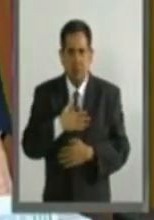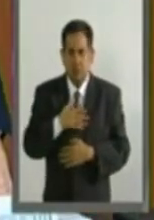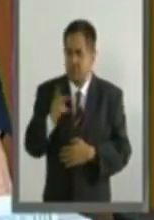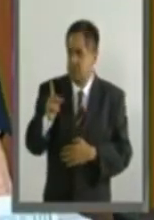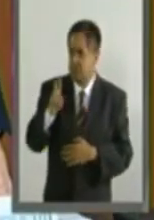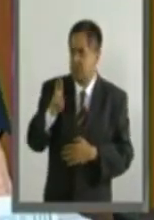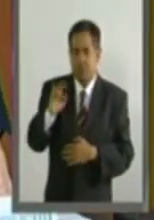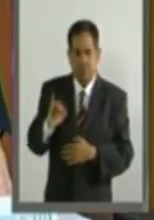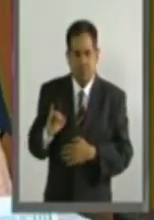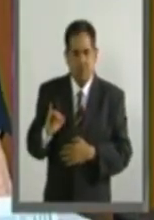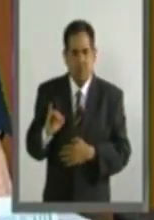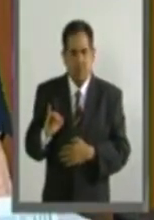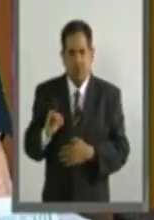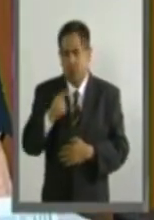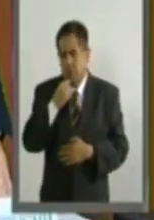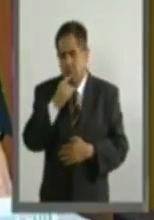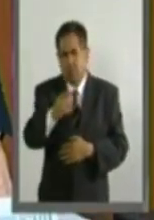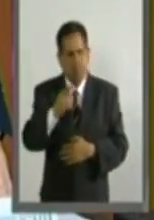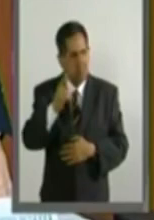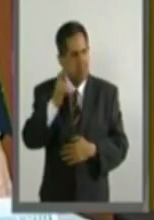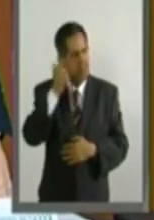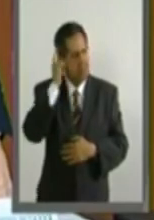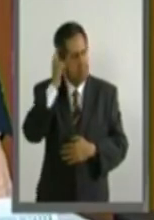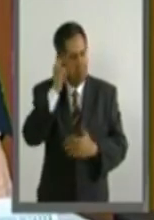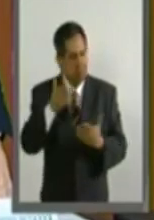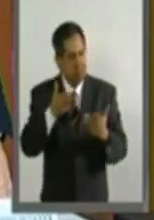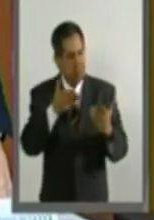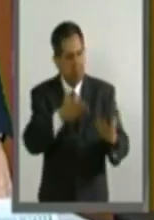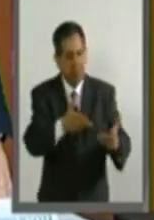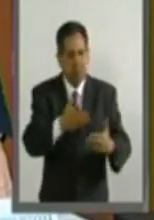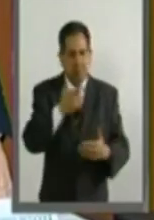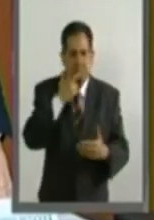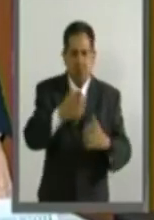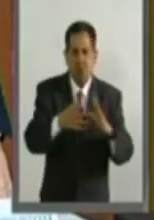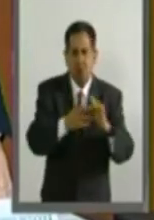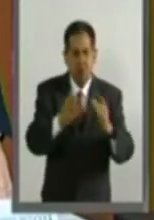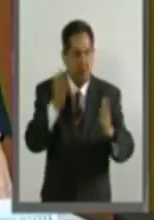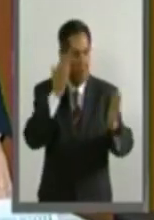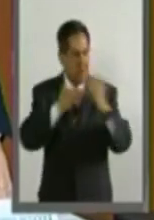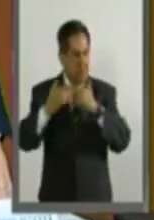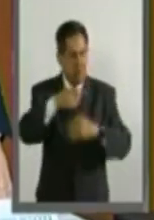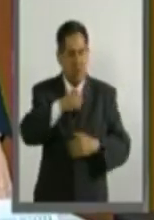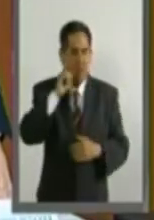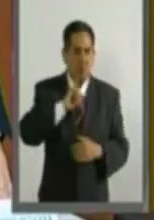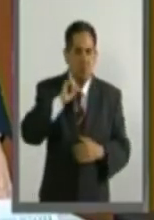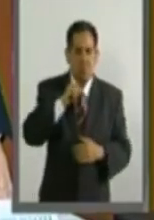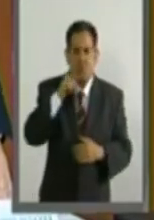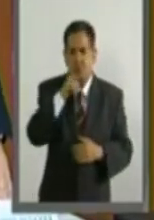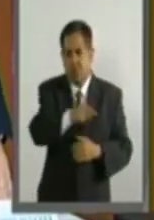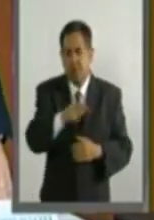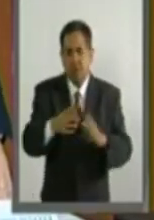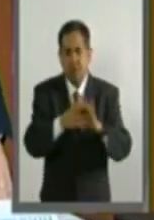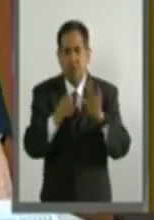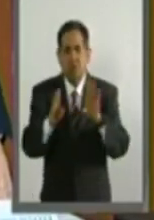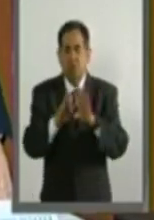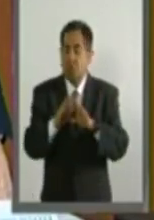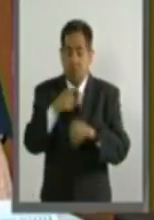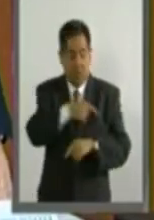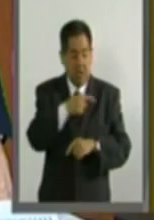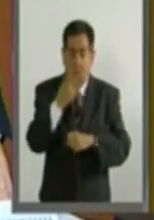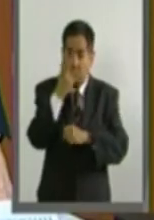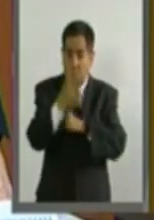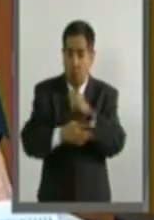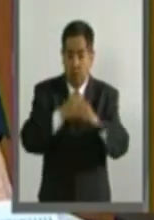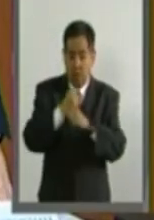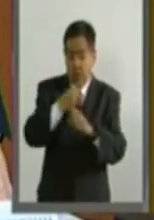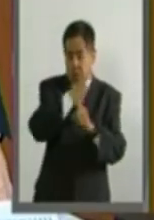PRI, desearle el mejor de los éxitos a una mujer que durante